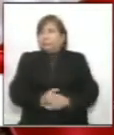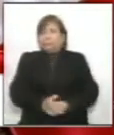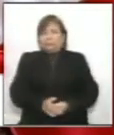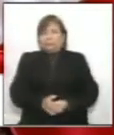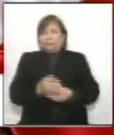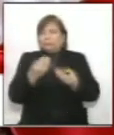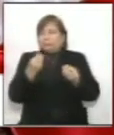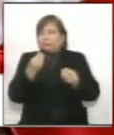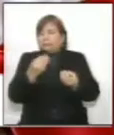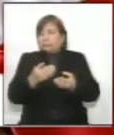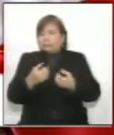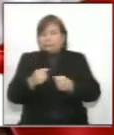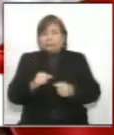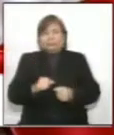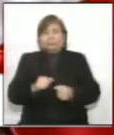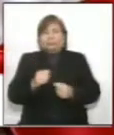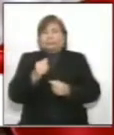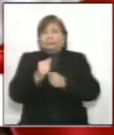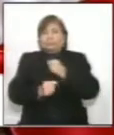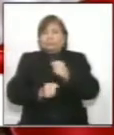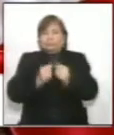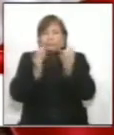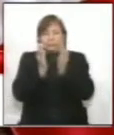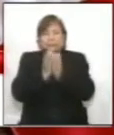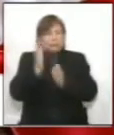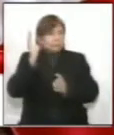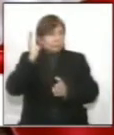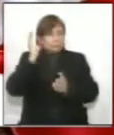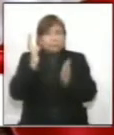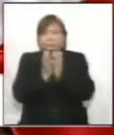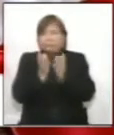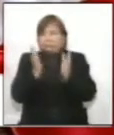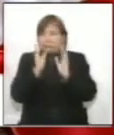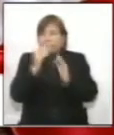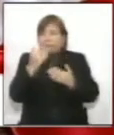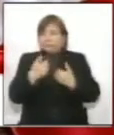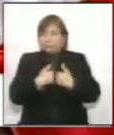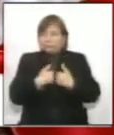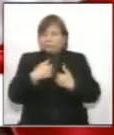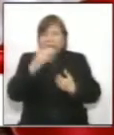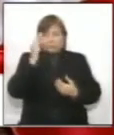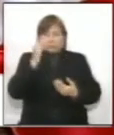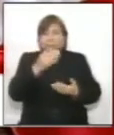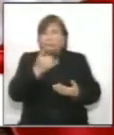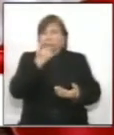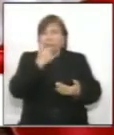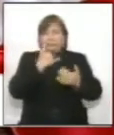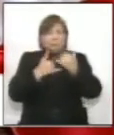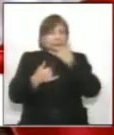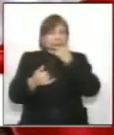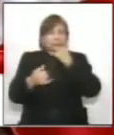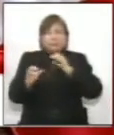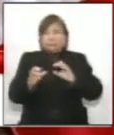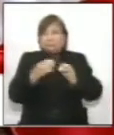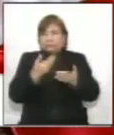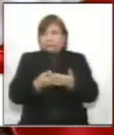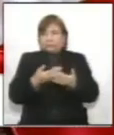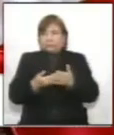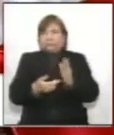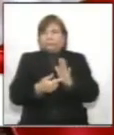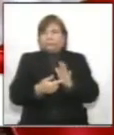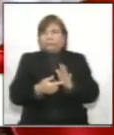pretende salvar el año escolar escuchando al señor ministro de Educación para que pueda decir actos irregulares y de corrupción que han sido reconocidos por el señor